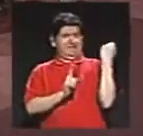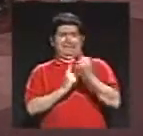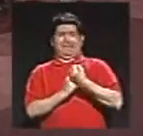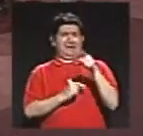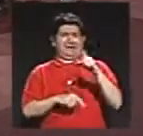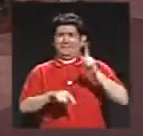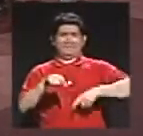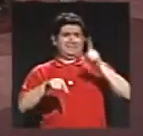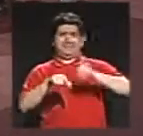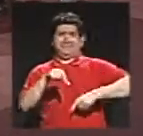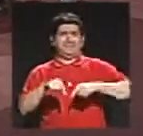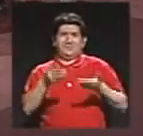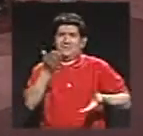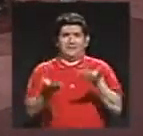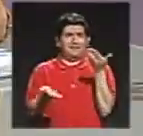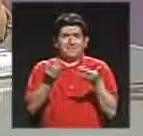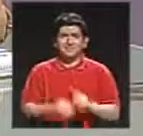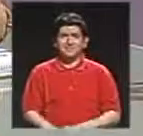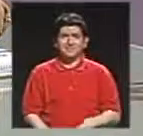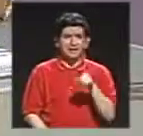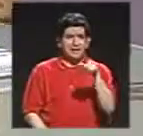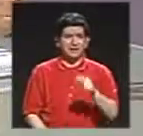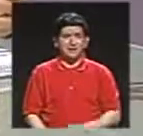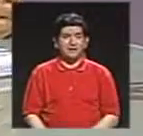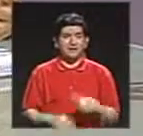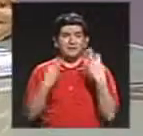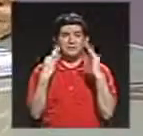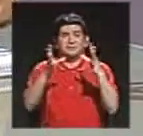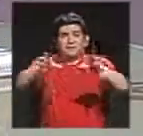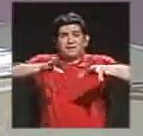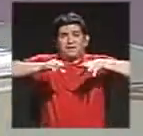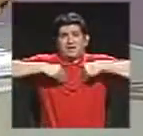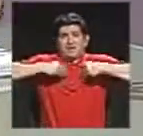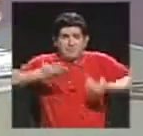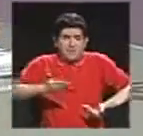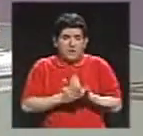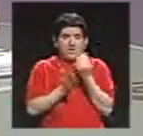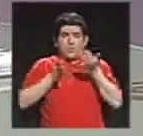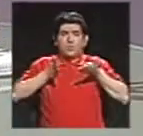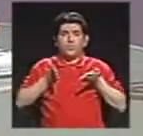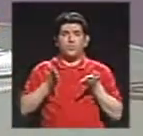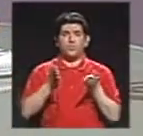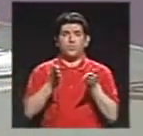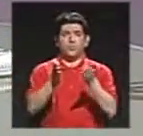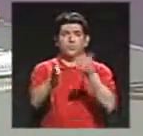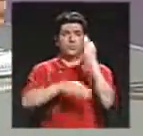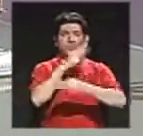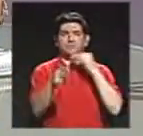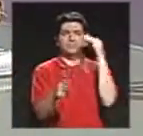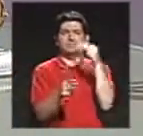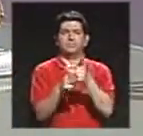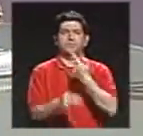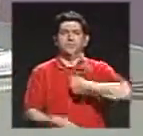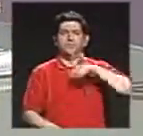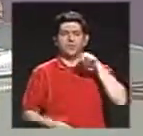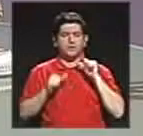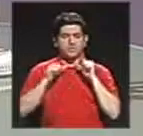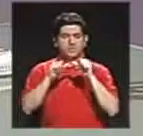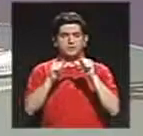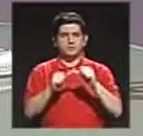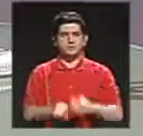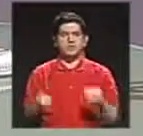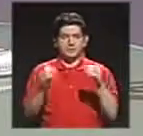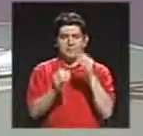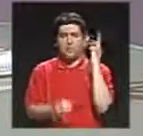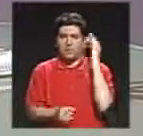y que no son capaces de pues como de aceptar el el nuevo rumbo que se está tomando el mundo y que vamos a ir tomando cada